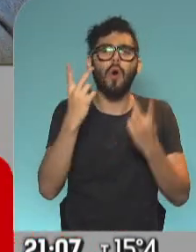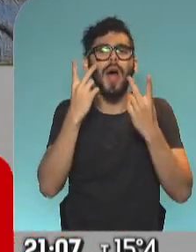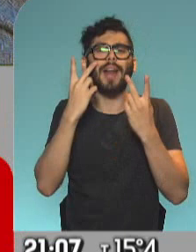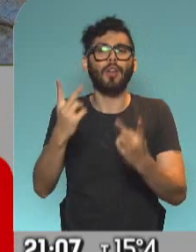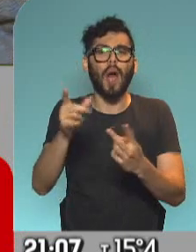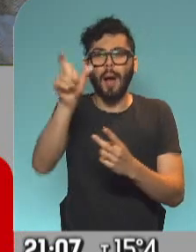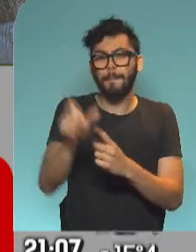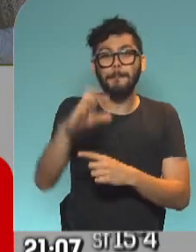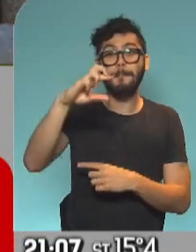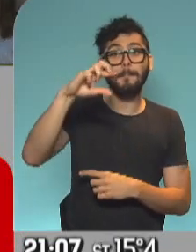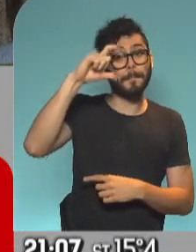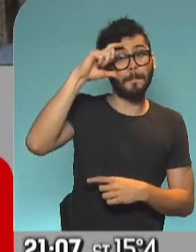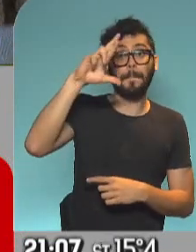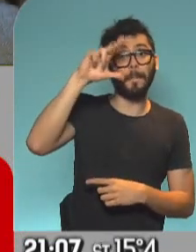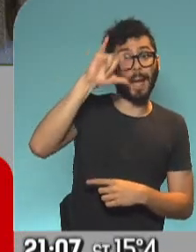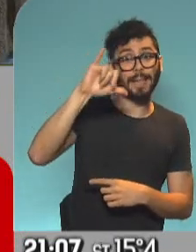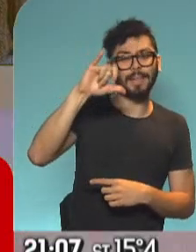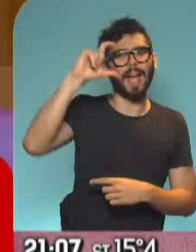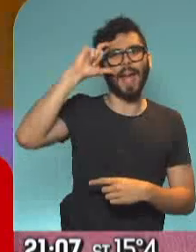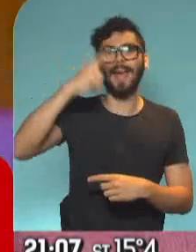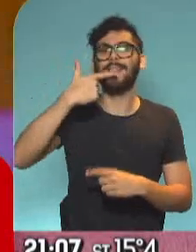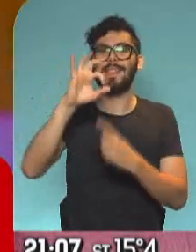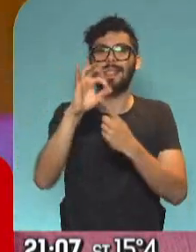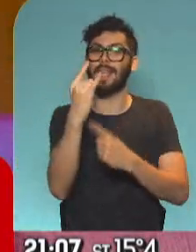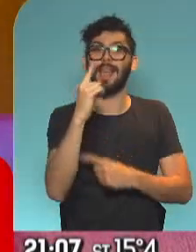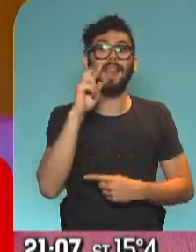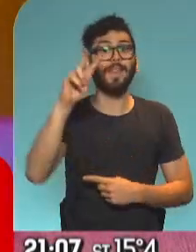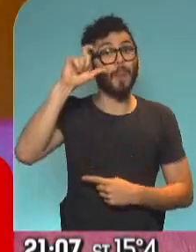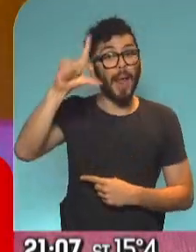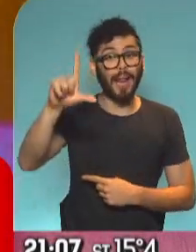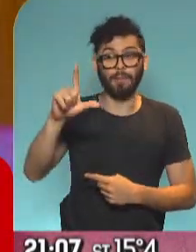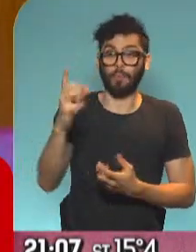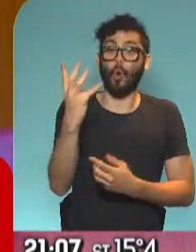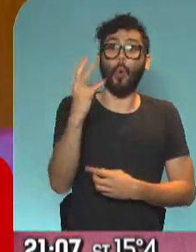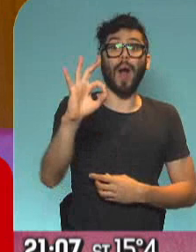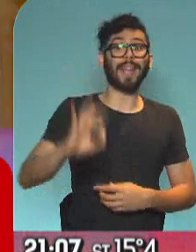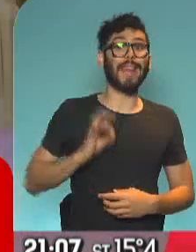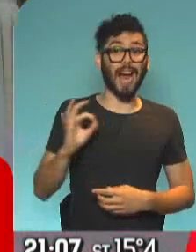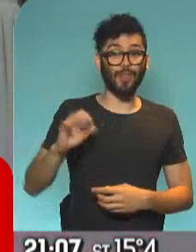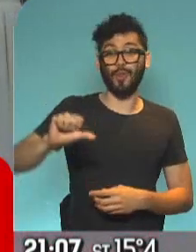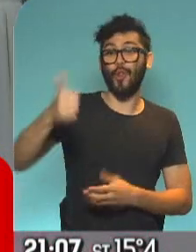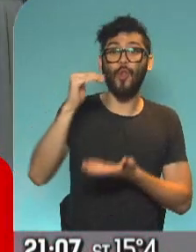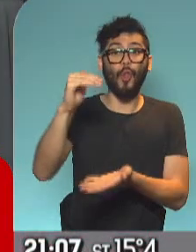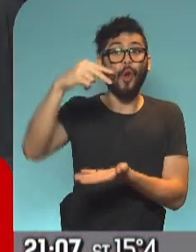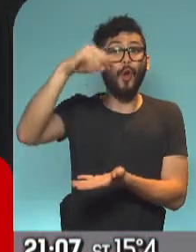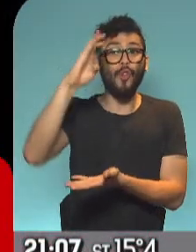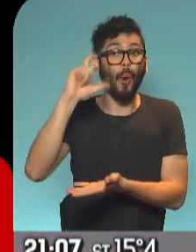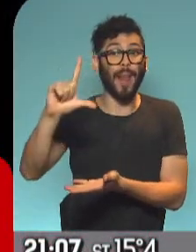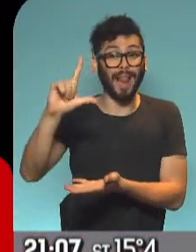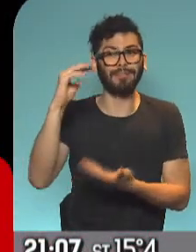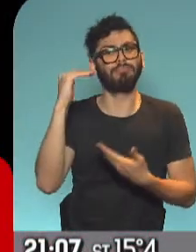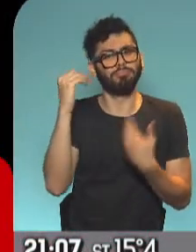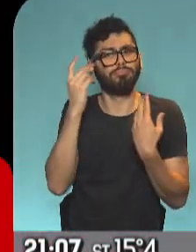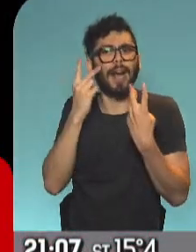Pérez Esquivel por sus 40 años de haber ganado el Premio Nobel de la Paz, y Pérez Esquivel reconocía